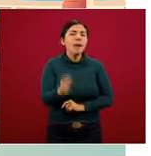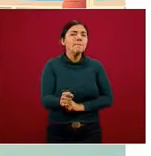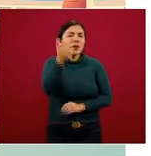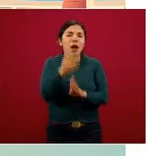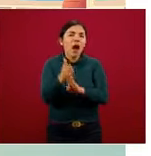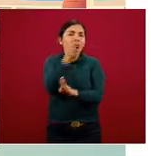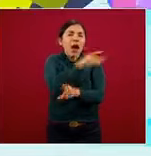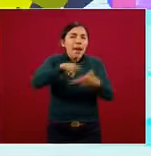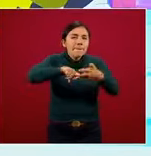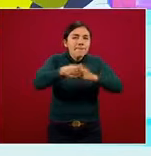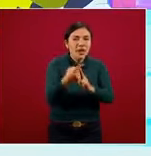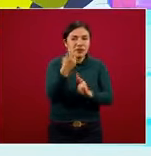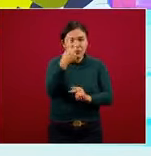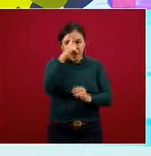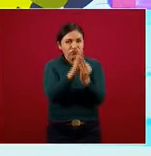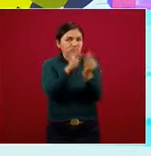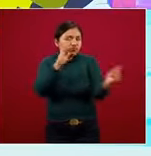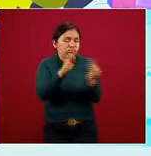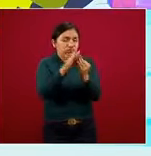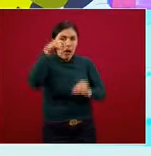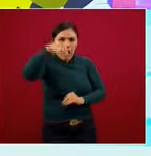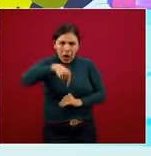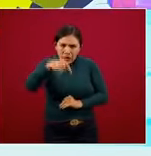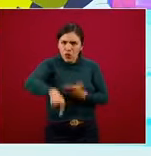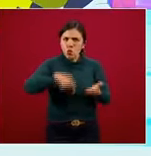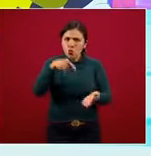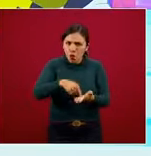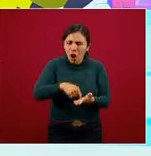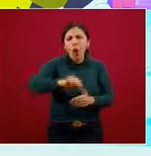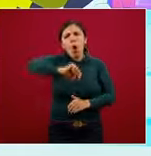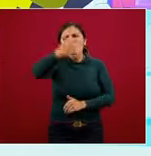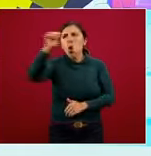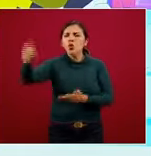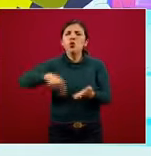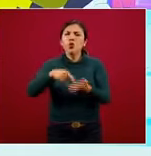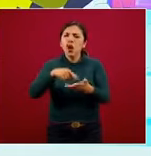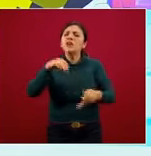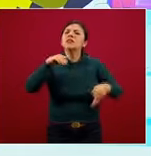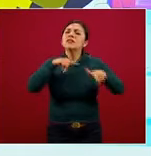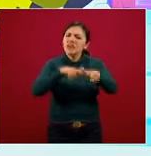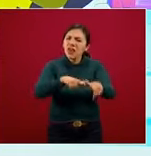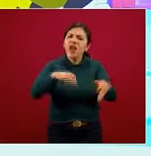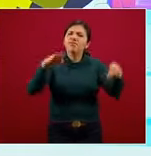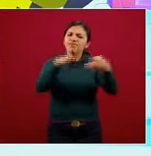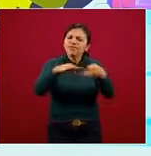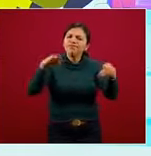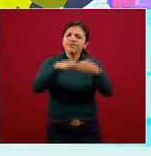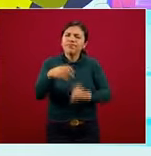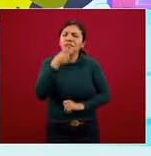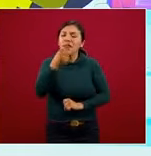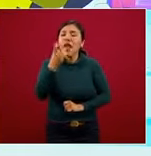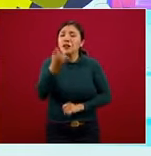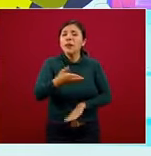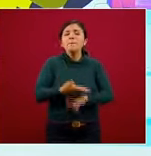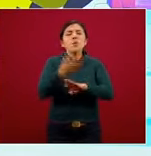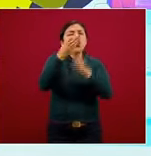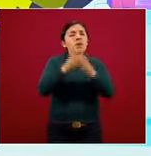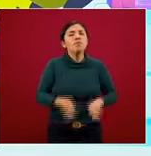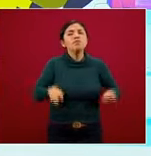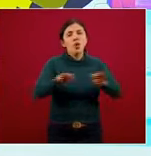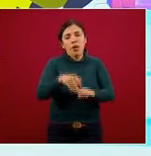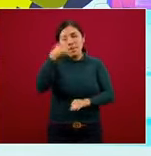Jornada Nacional de Sana Distancia y que en este foro y en otros foros hemos repetido y seguiremos repitiendo porque son las más